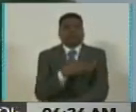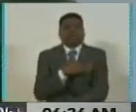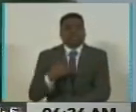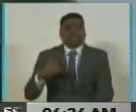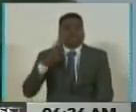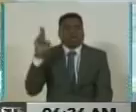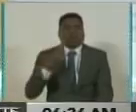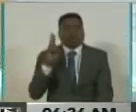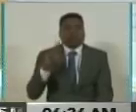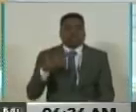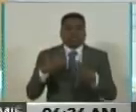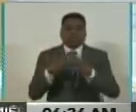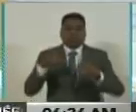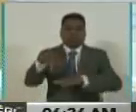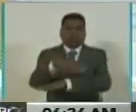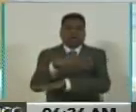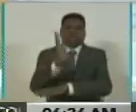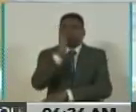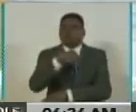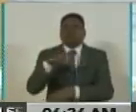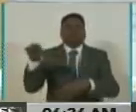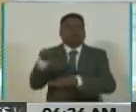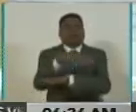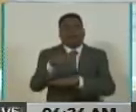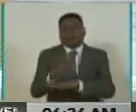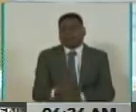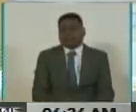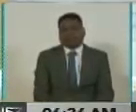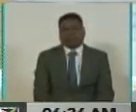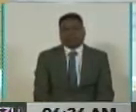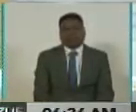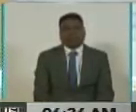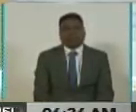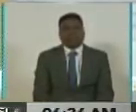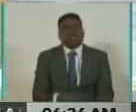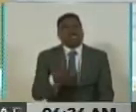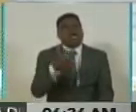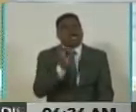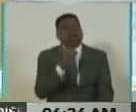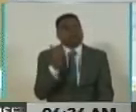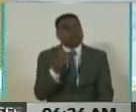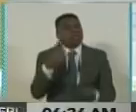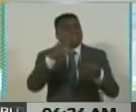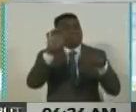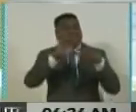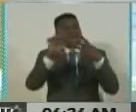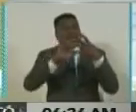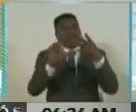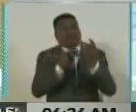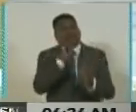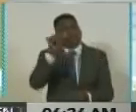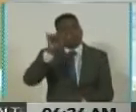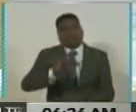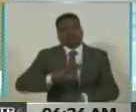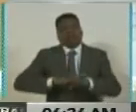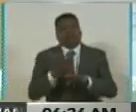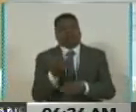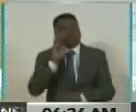la estrategia de calle y ya no tiene calle. Entonces ahí hay un elemento bien contradictorio, porque ellos desistieron de esas